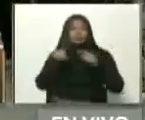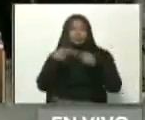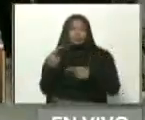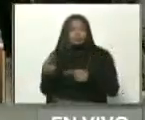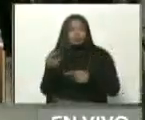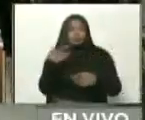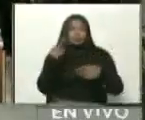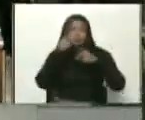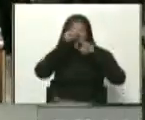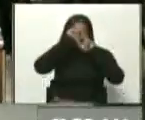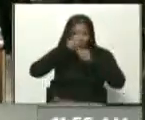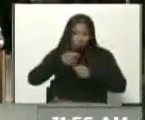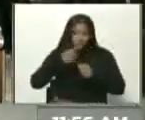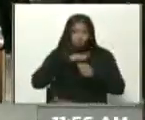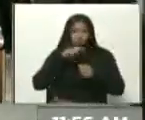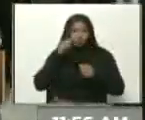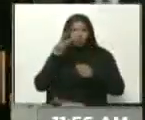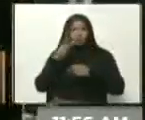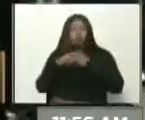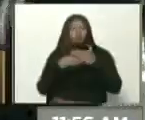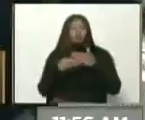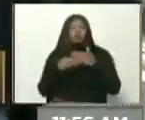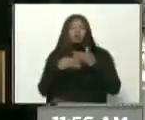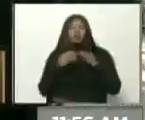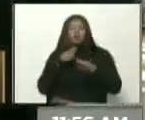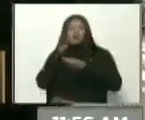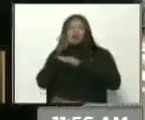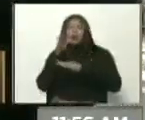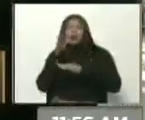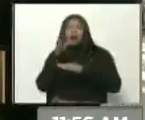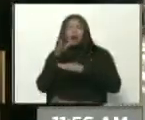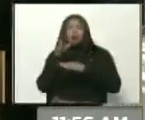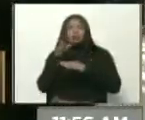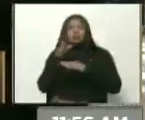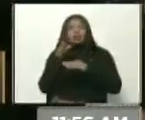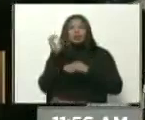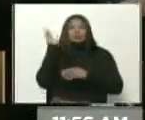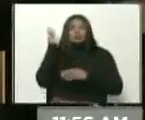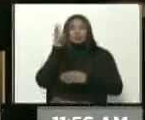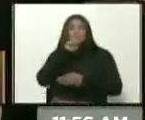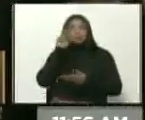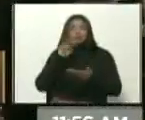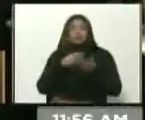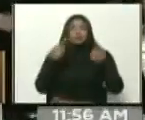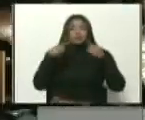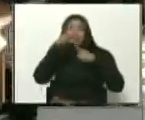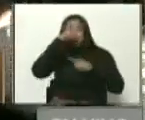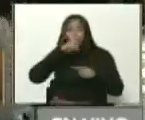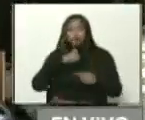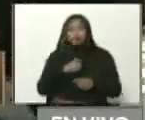estos honores se trasladarán al Palacio Federal Legislativo. Vamos a escuchar en este momento el himno nacional.